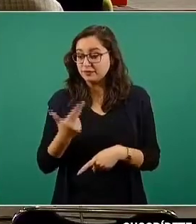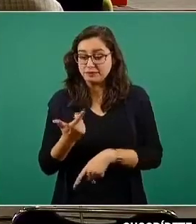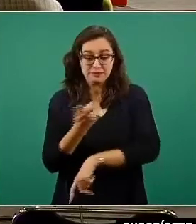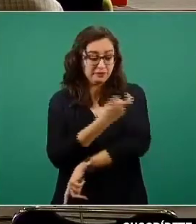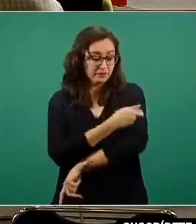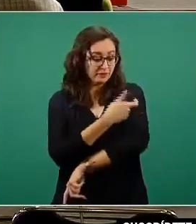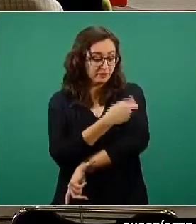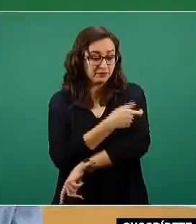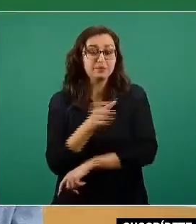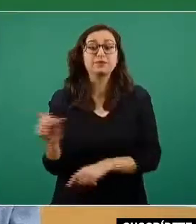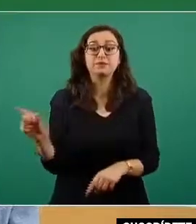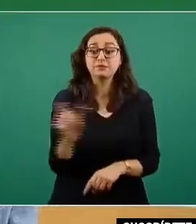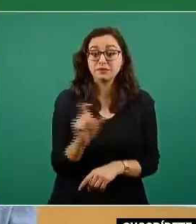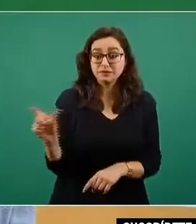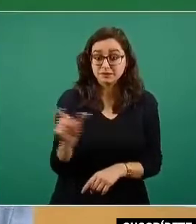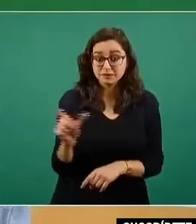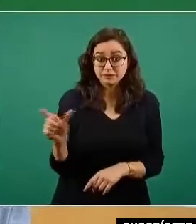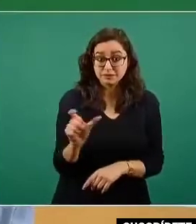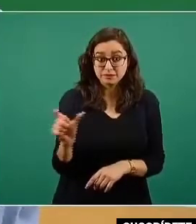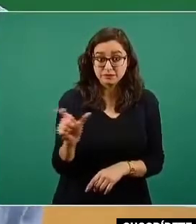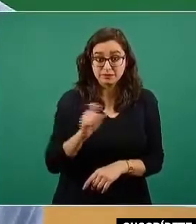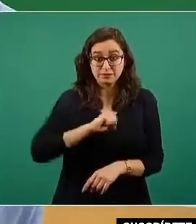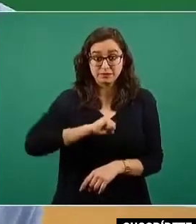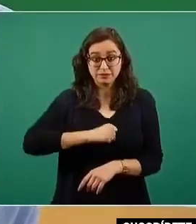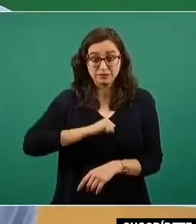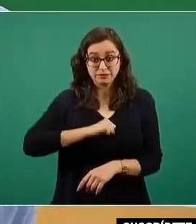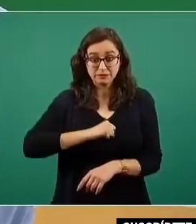o con SIDA.